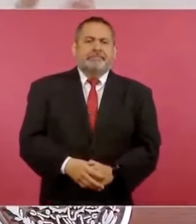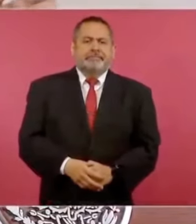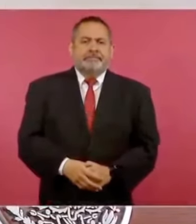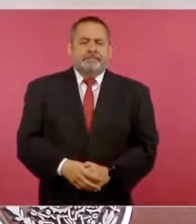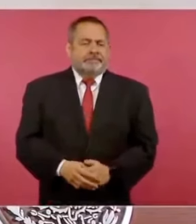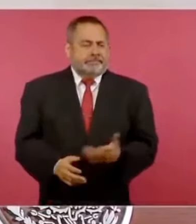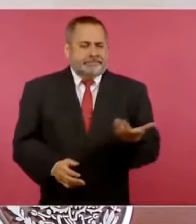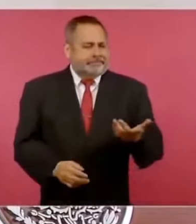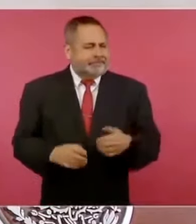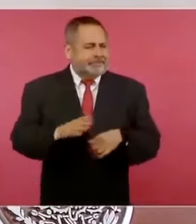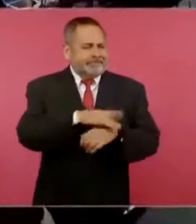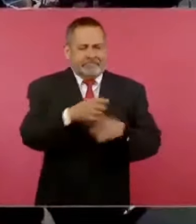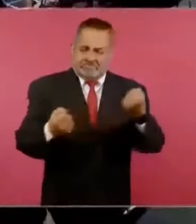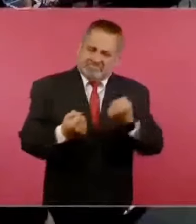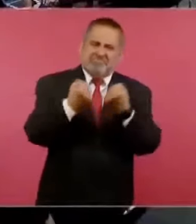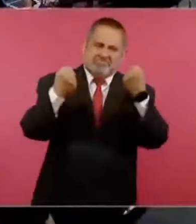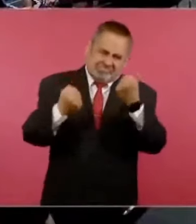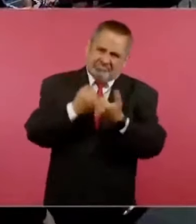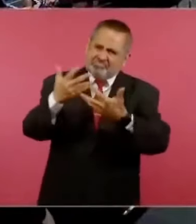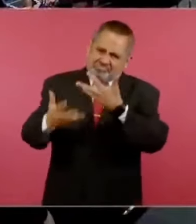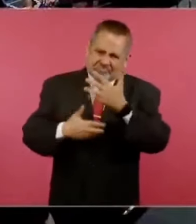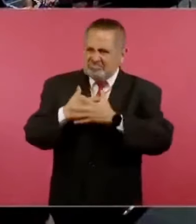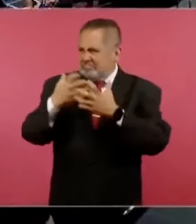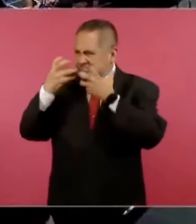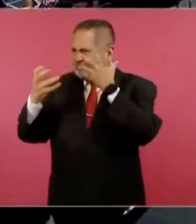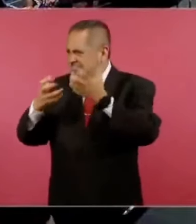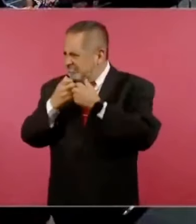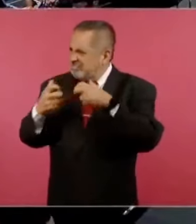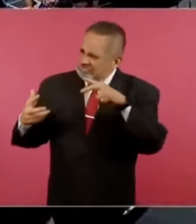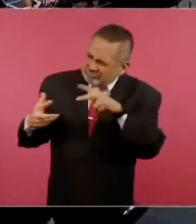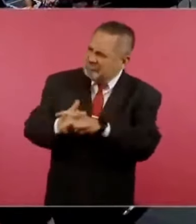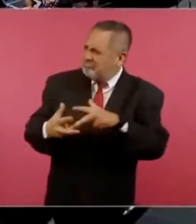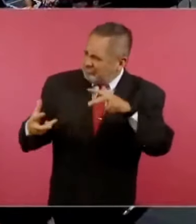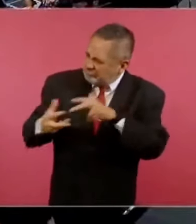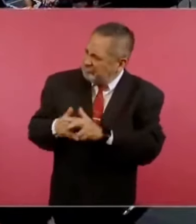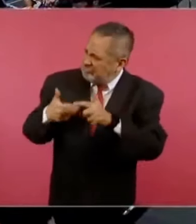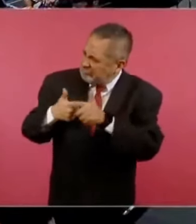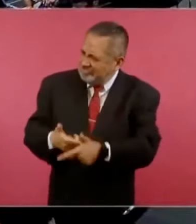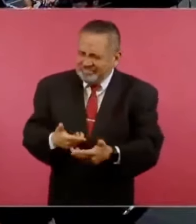¿Por qué tiene que ser a gritos y a sombrerazos?